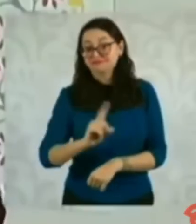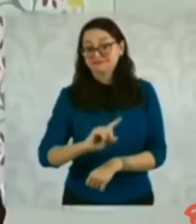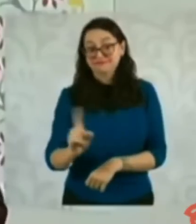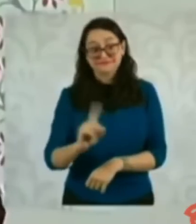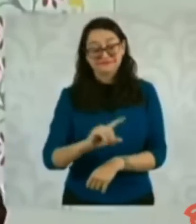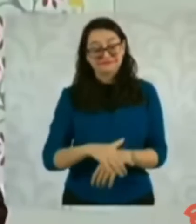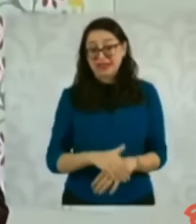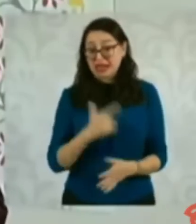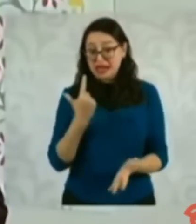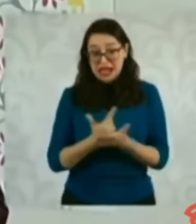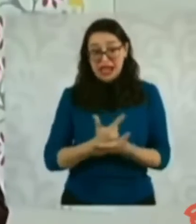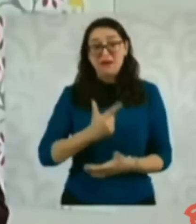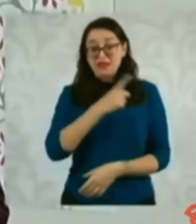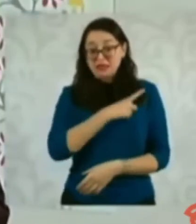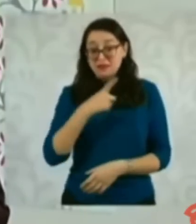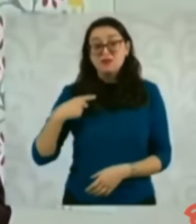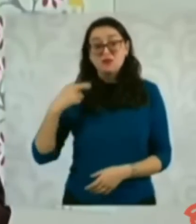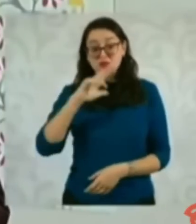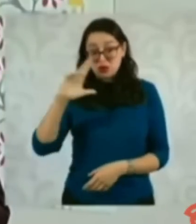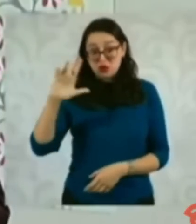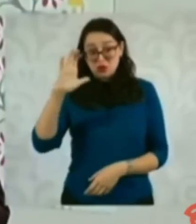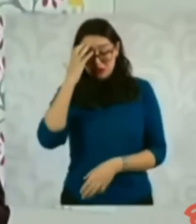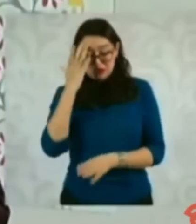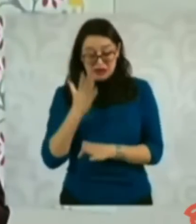cual se llegó.